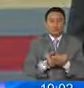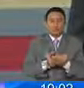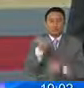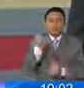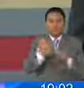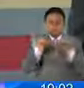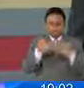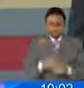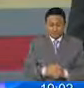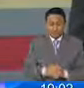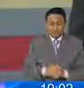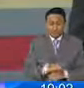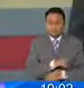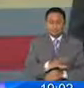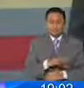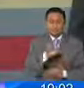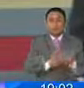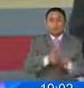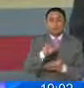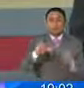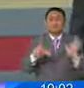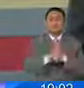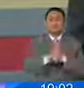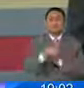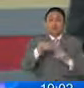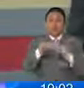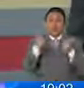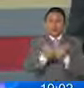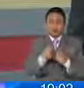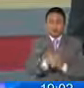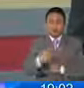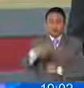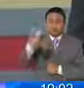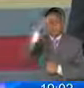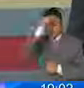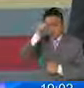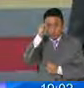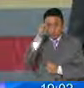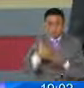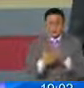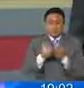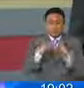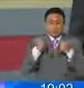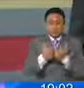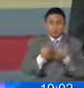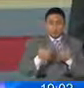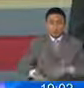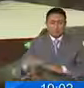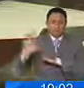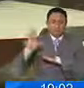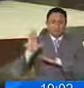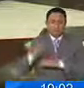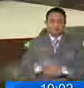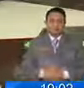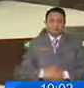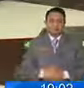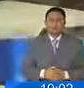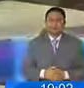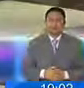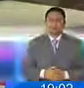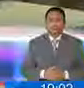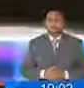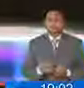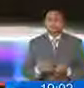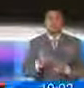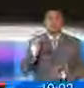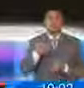las reformas a la ley legislativa. Se espera que este domingo la nueva Asamblea Nacional tome posesión. Era el último día de actividades de la